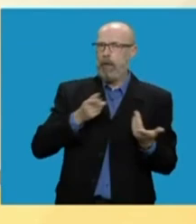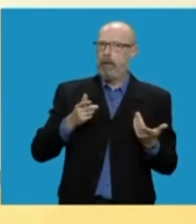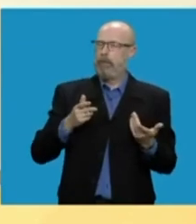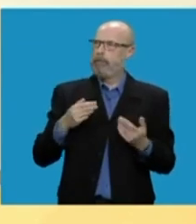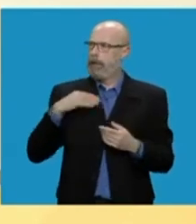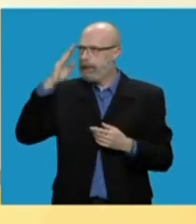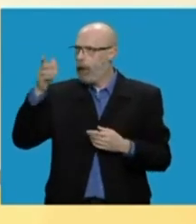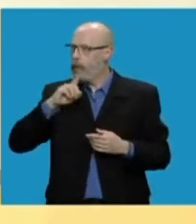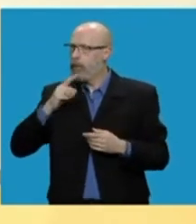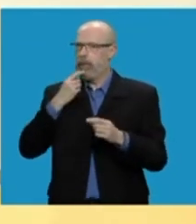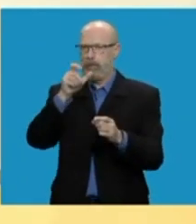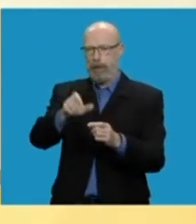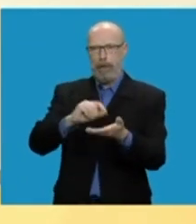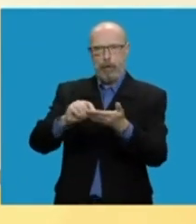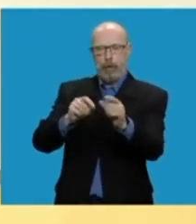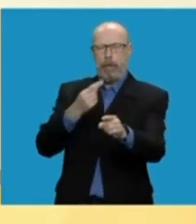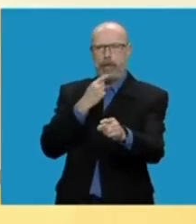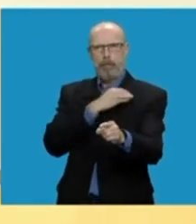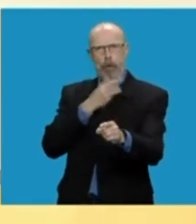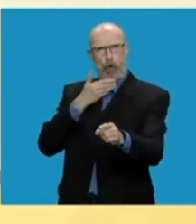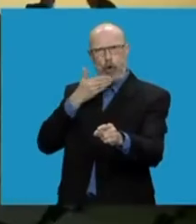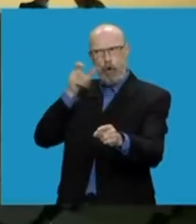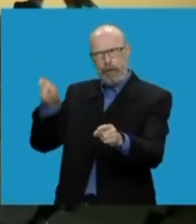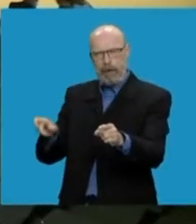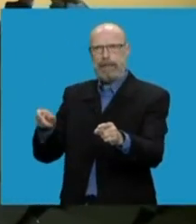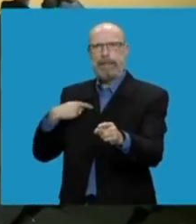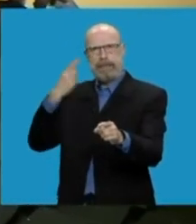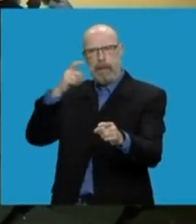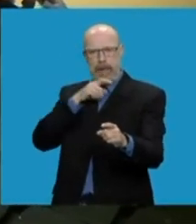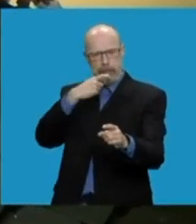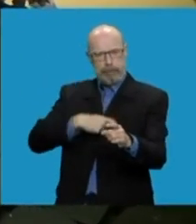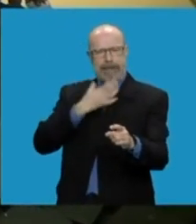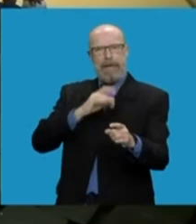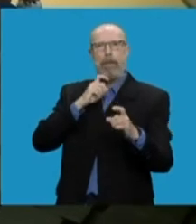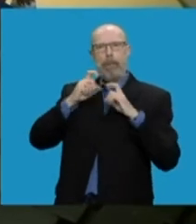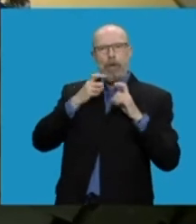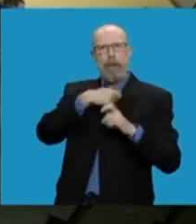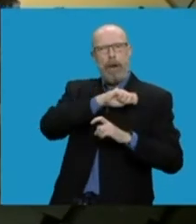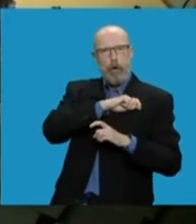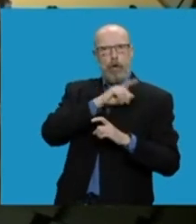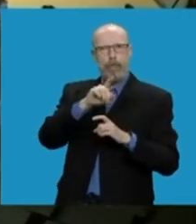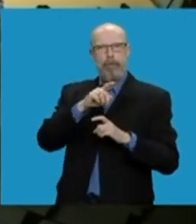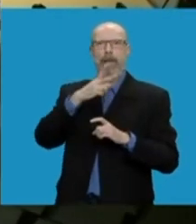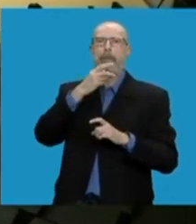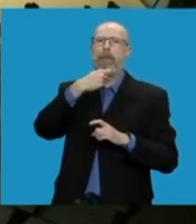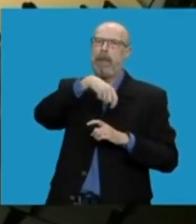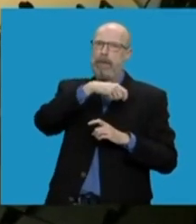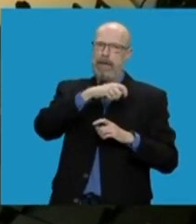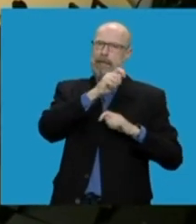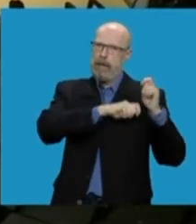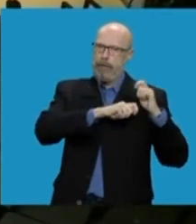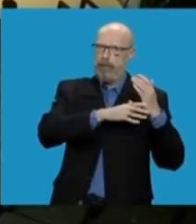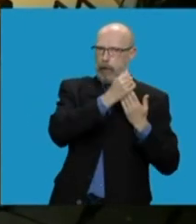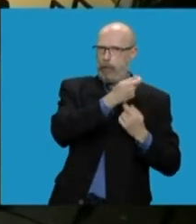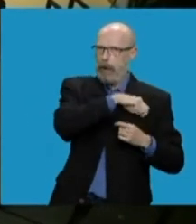¿tú conoces a este señor? Sí. ¿Tú sabes que es periodista español? Sí, sí. Y fue vicepresidente de la Federación Española. Y